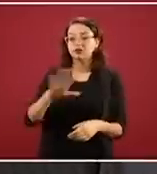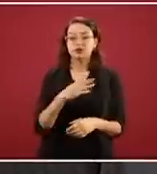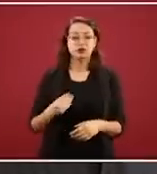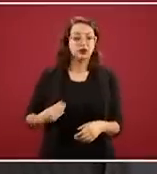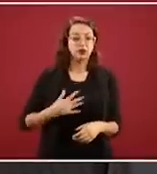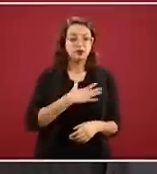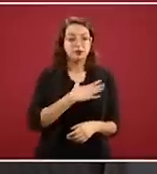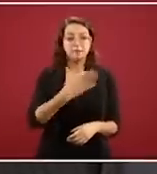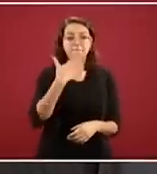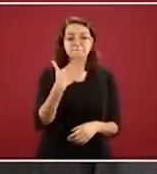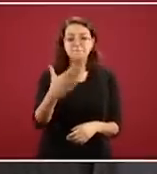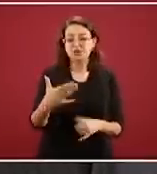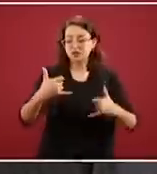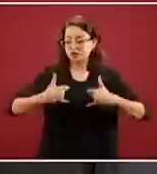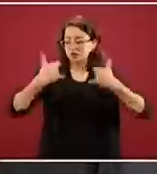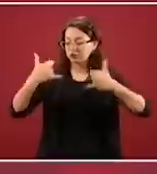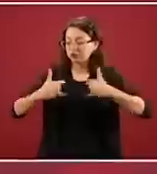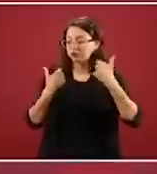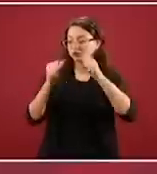Eso